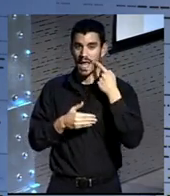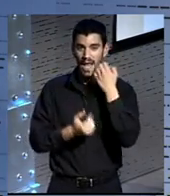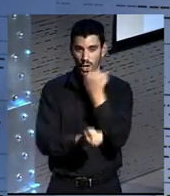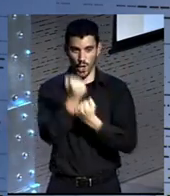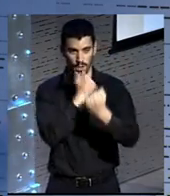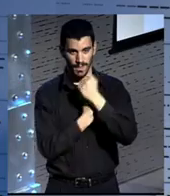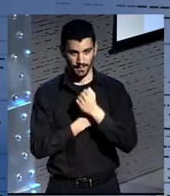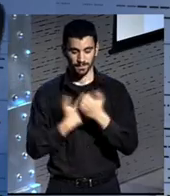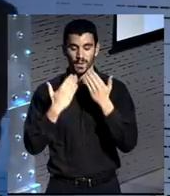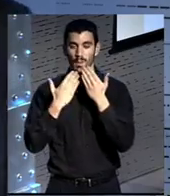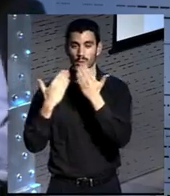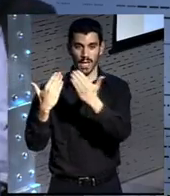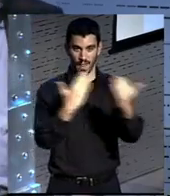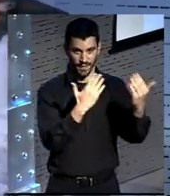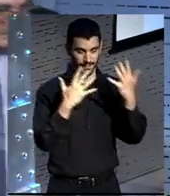gracias.